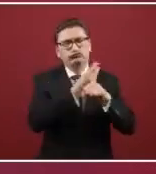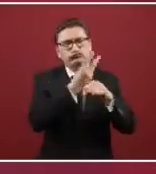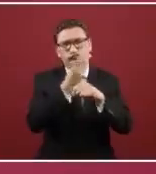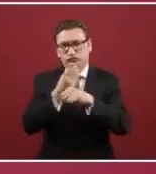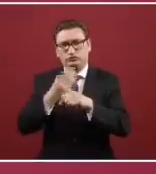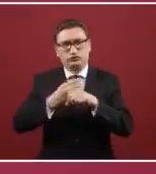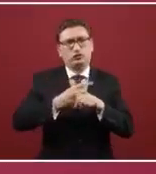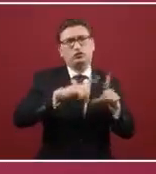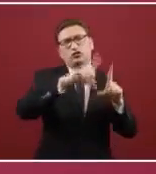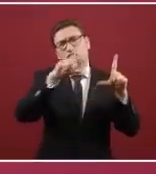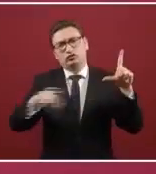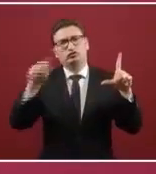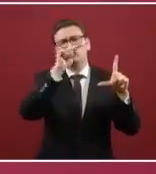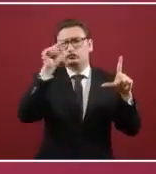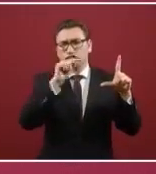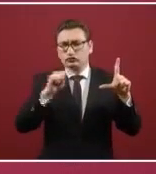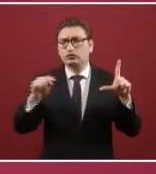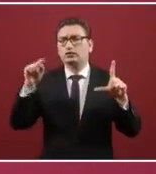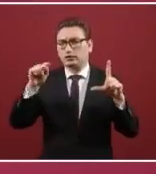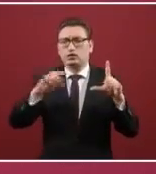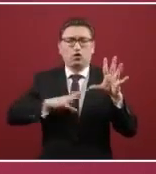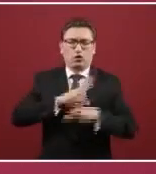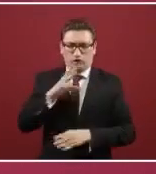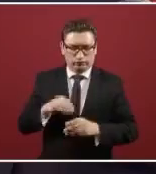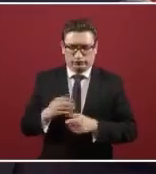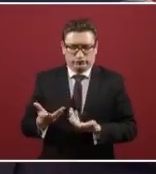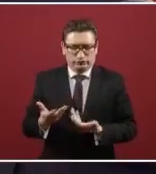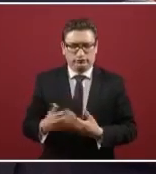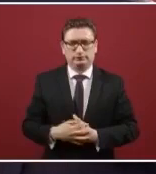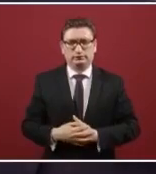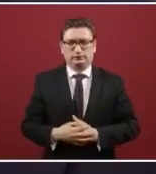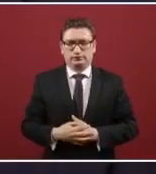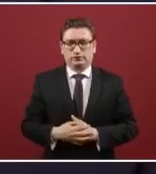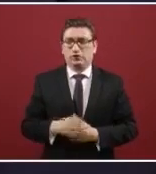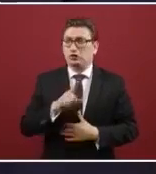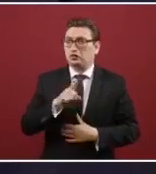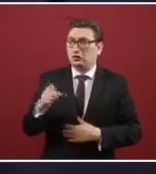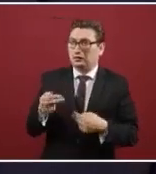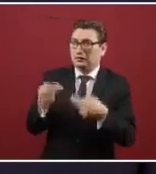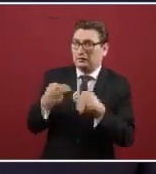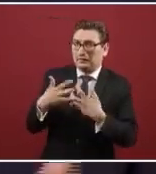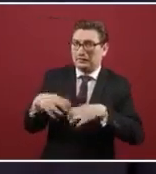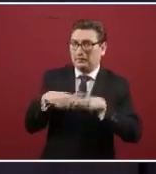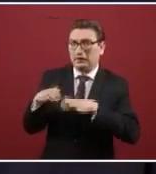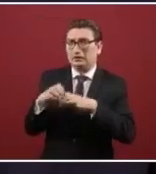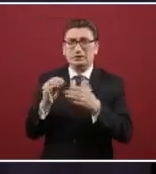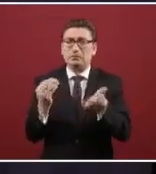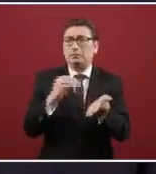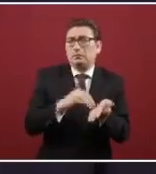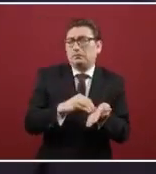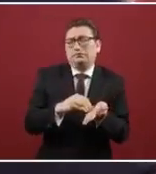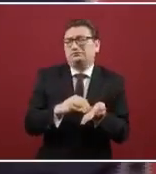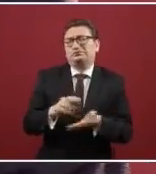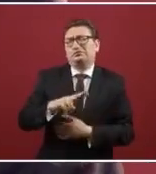de electrificar el país, y ustedes nunca lo van a